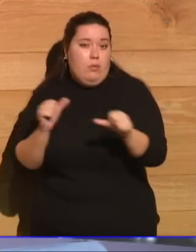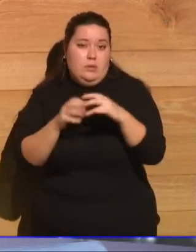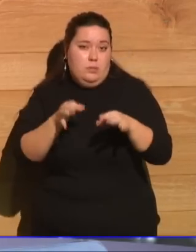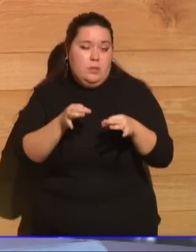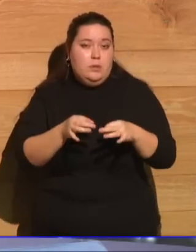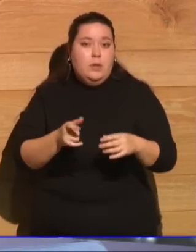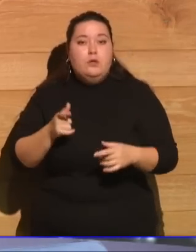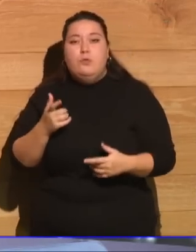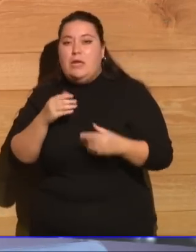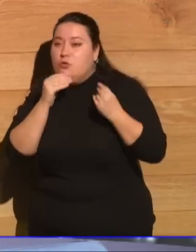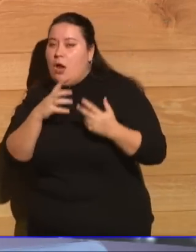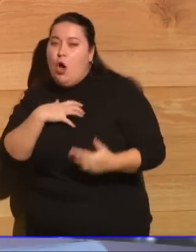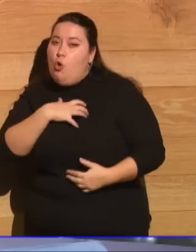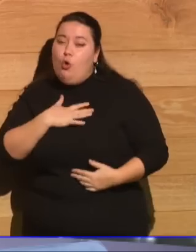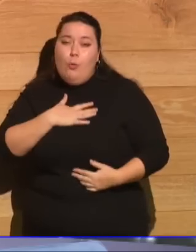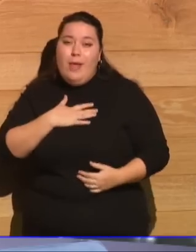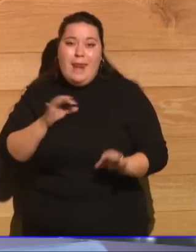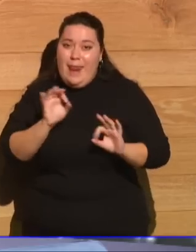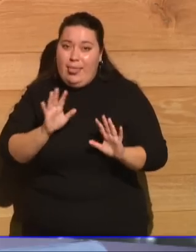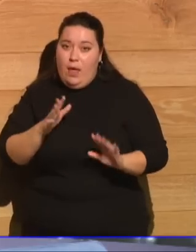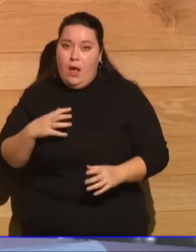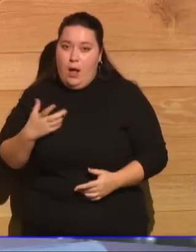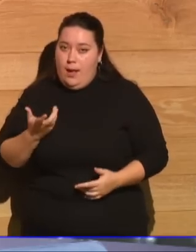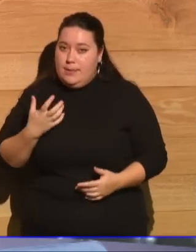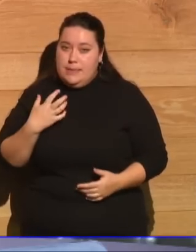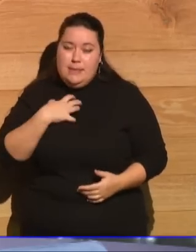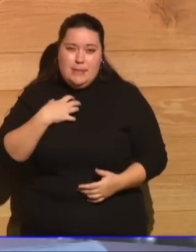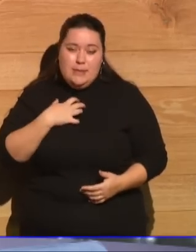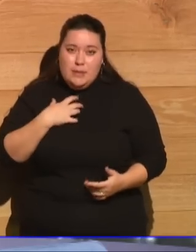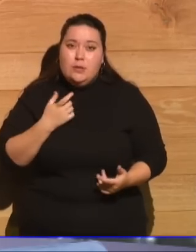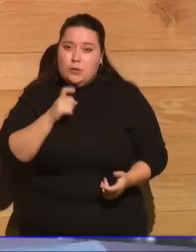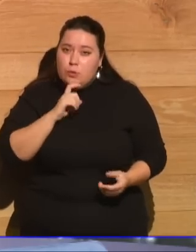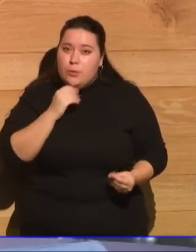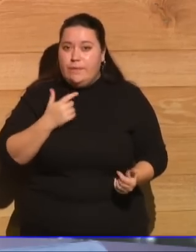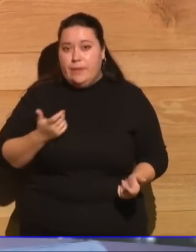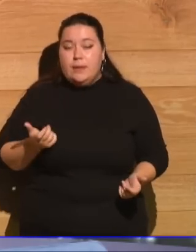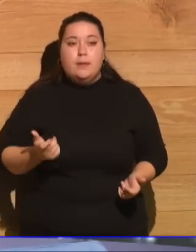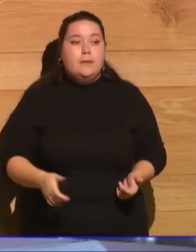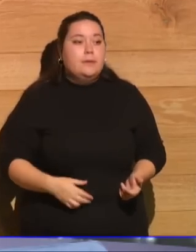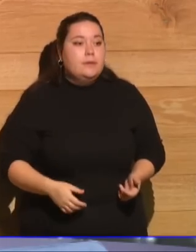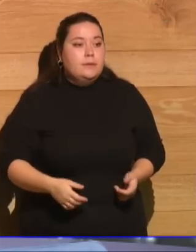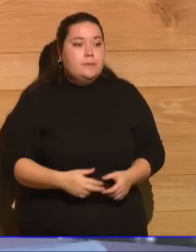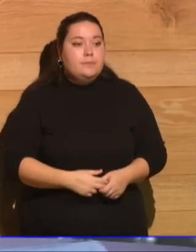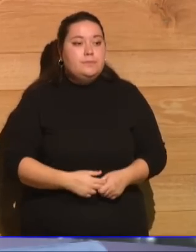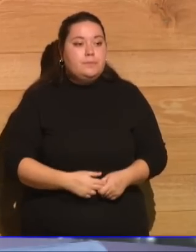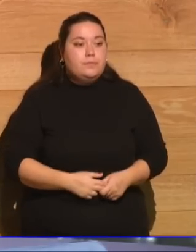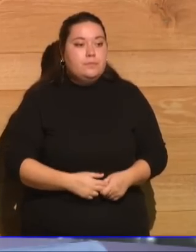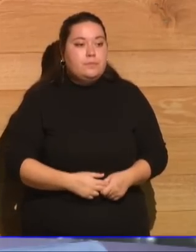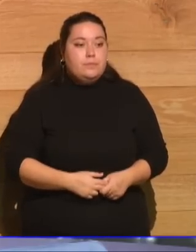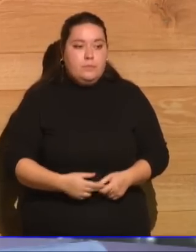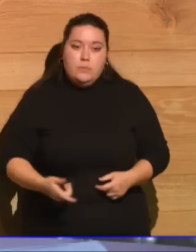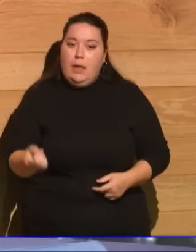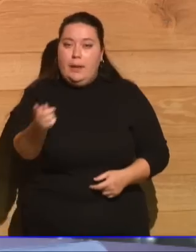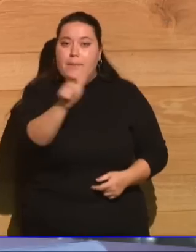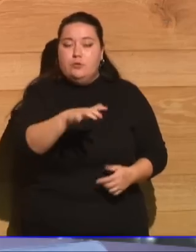historia poco cómoda y que decide que su labor como director o su deber como director no es ponérselo cómodo al espectador, sino hacerles